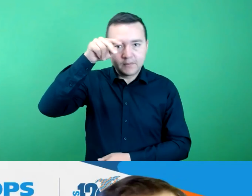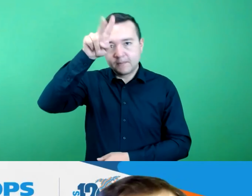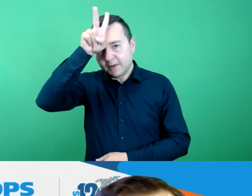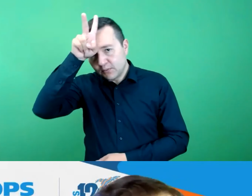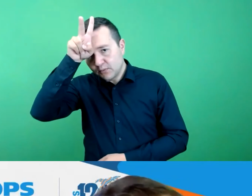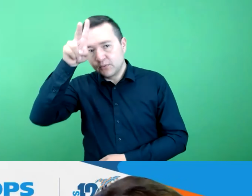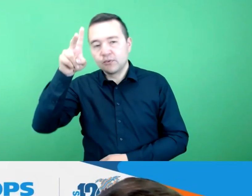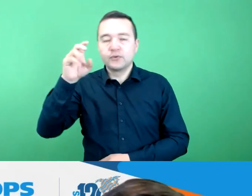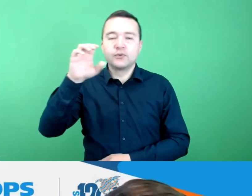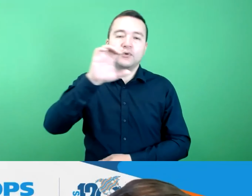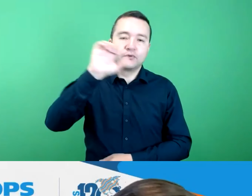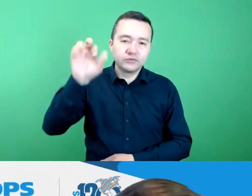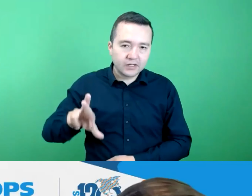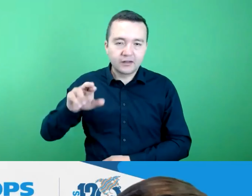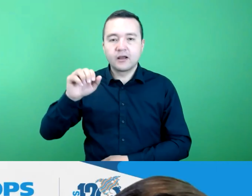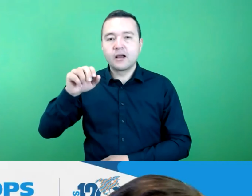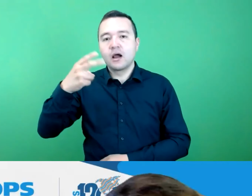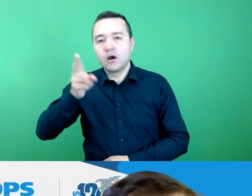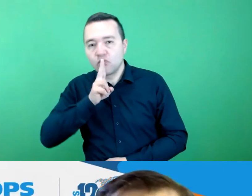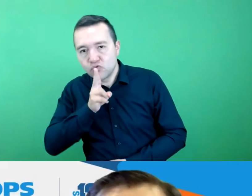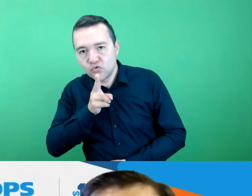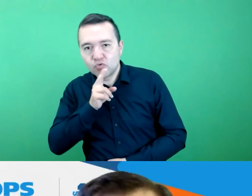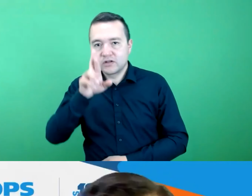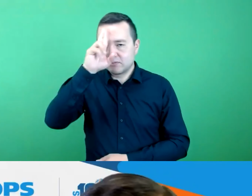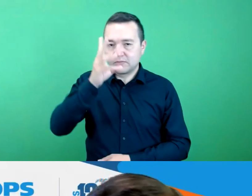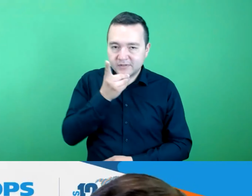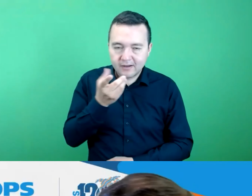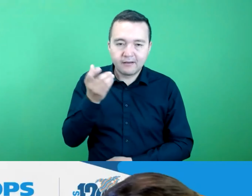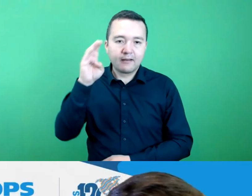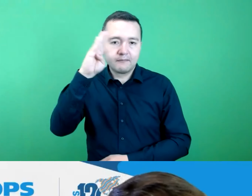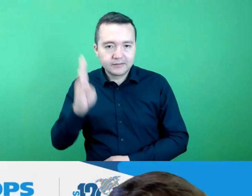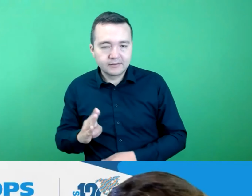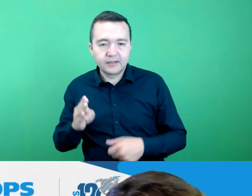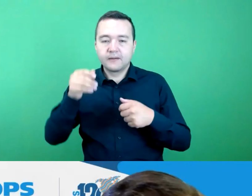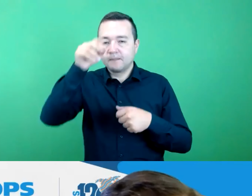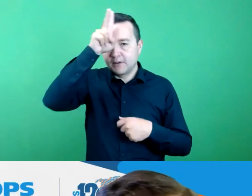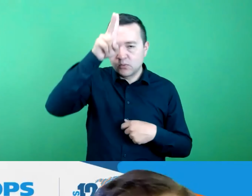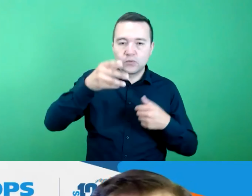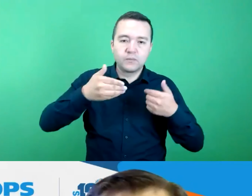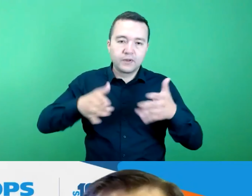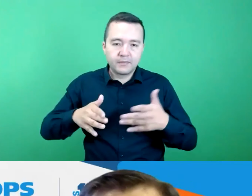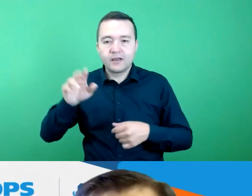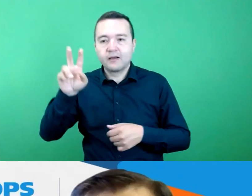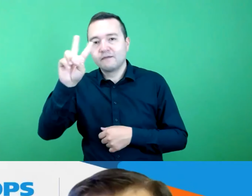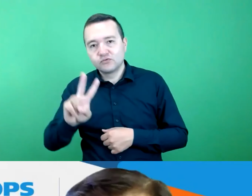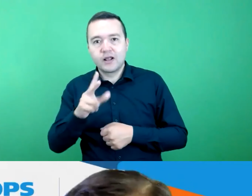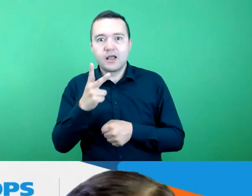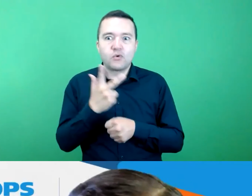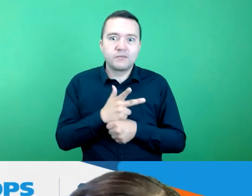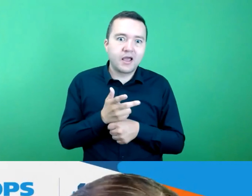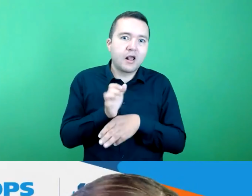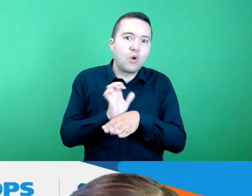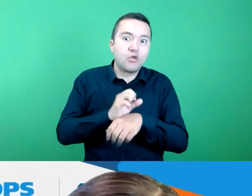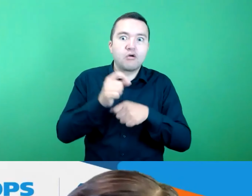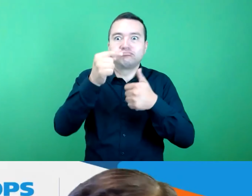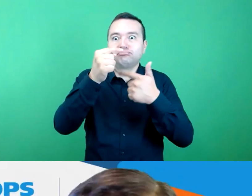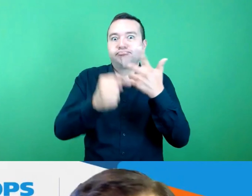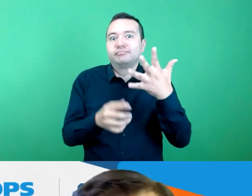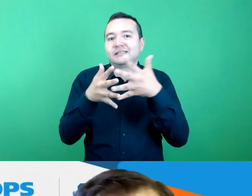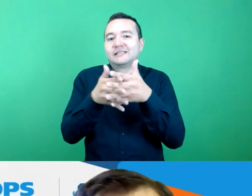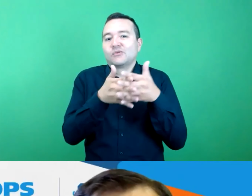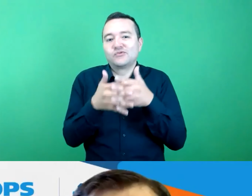y Tobago, Colombia, República Dominicana, Brasil, Perú, Panamá, Venezuela, Guatemala, Ecuador, Estados Unidos, Honduras y otros países fuera de